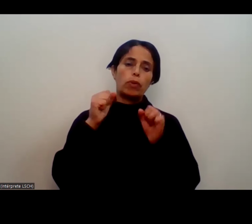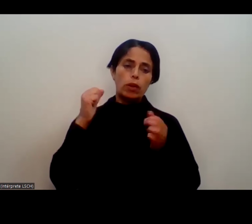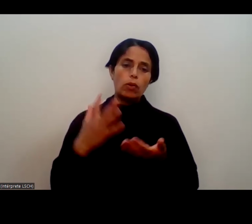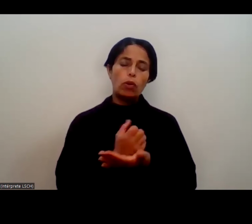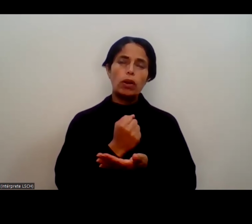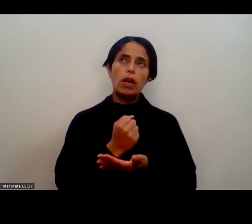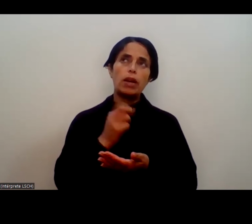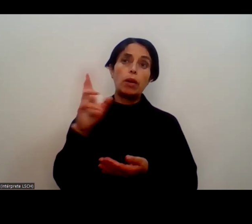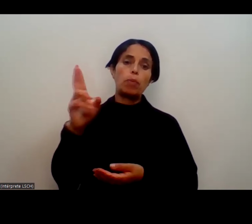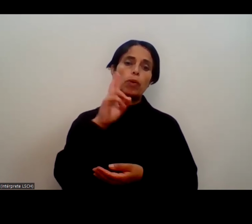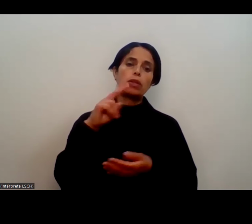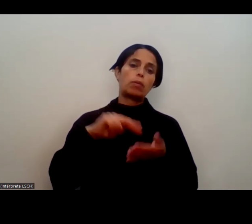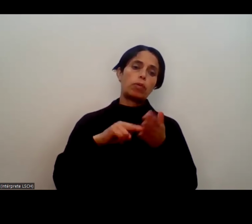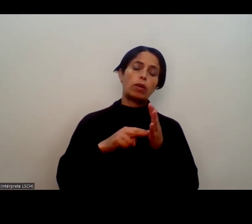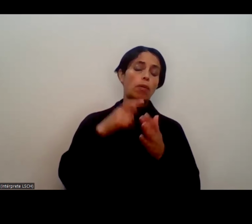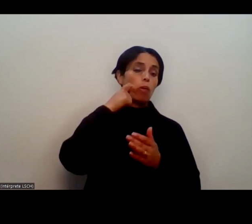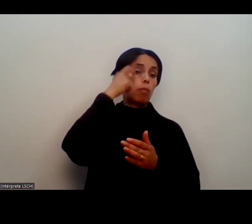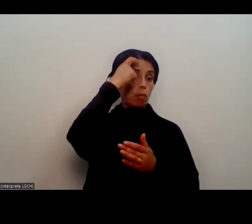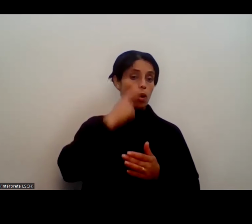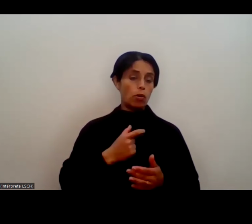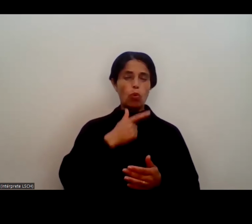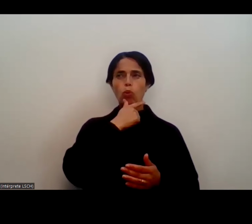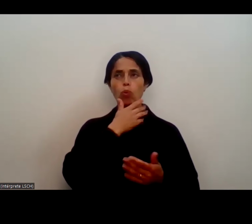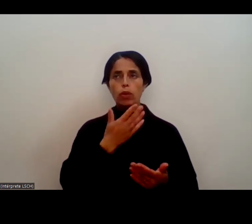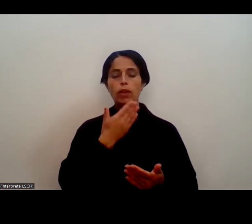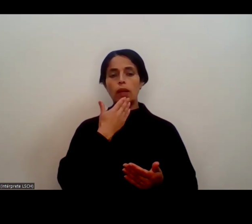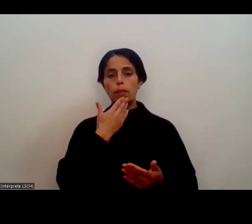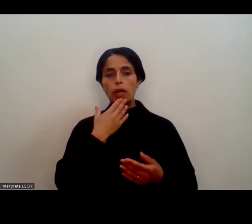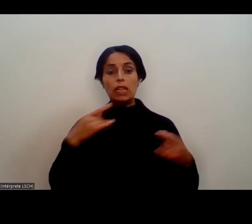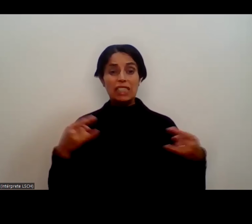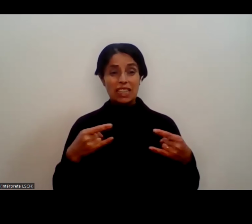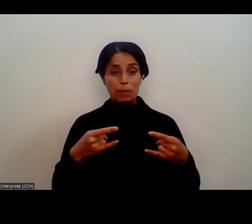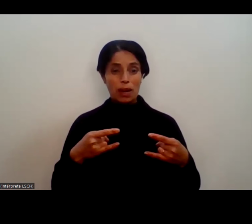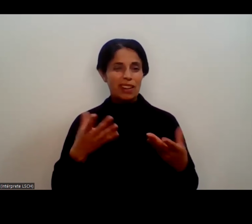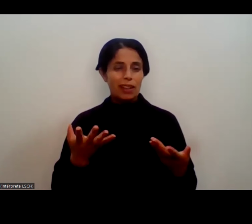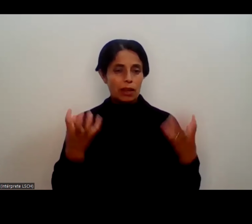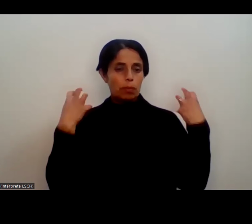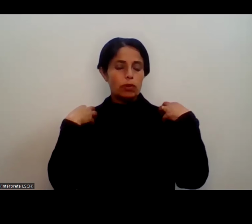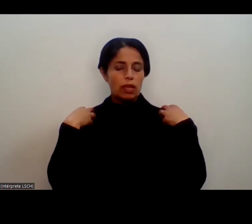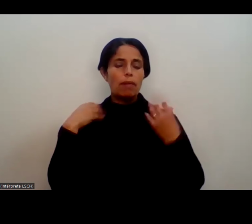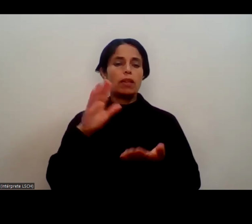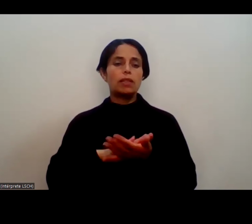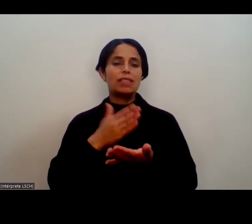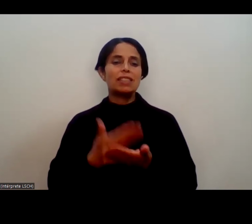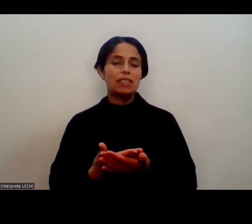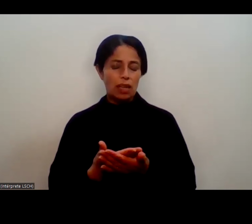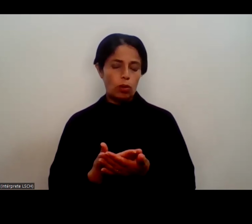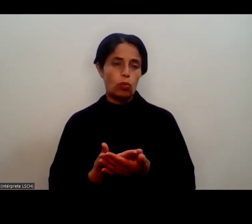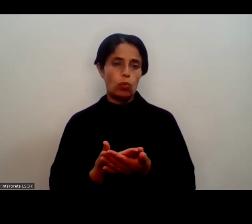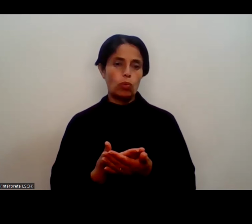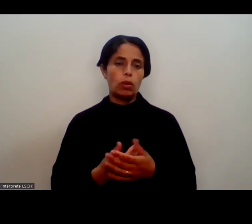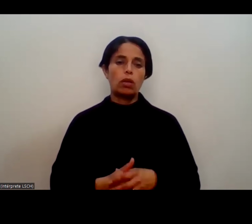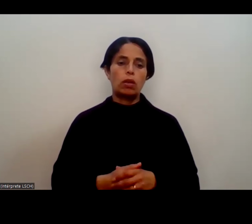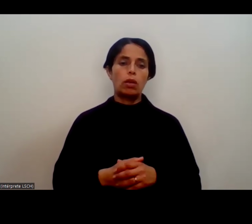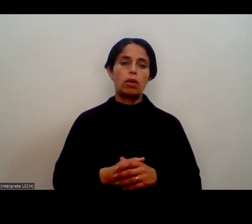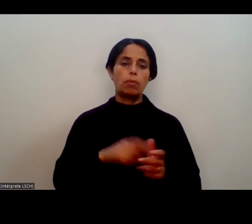problemas humanos, sino que también es tarea del chamán la sanación. Y esa es otra